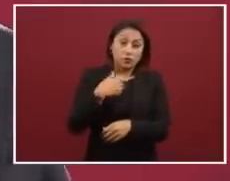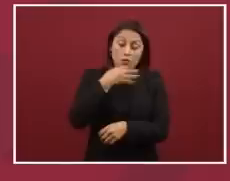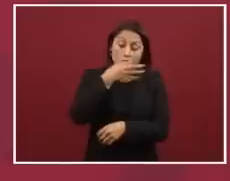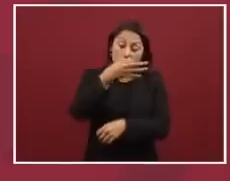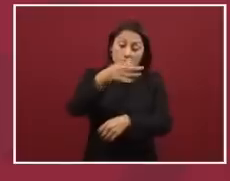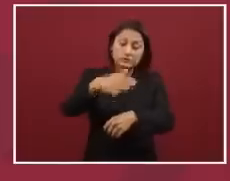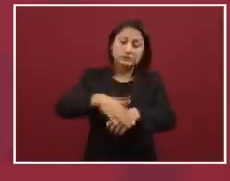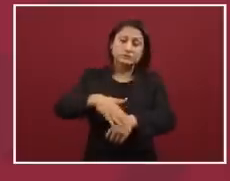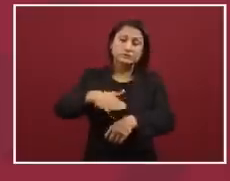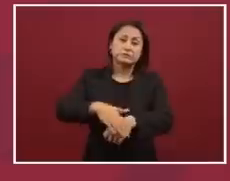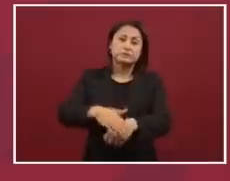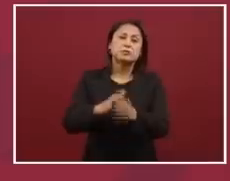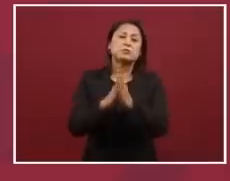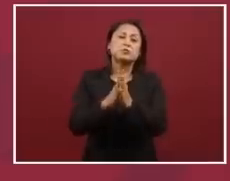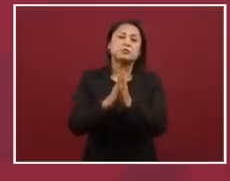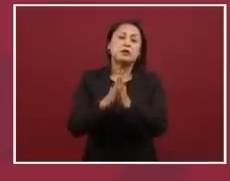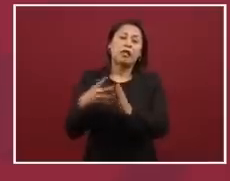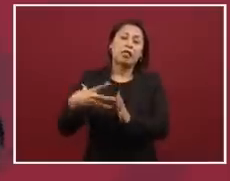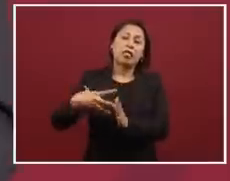en el sentido de que